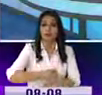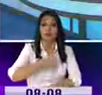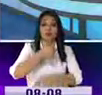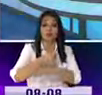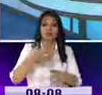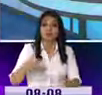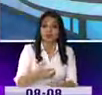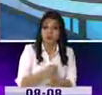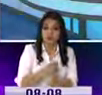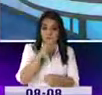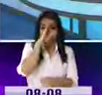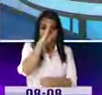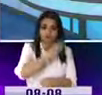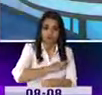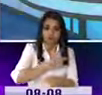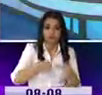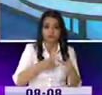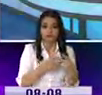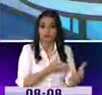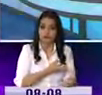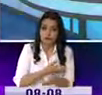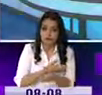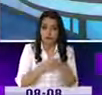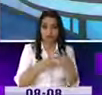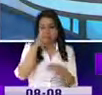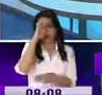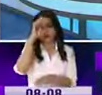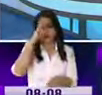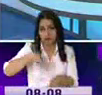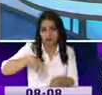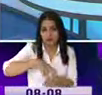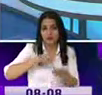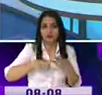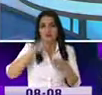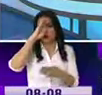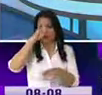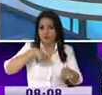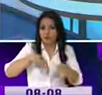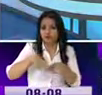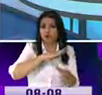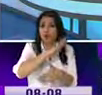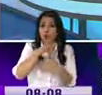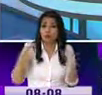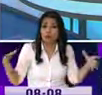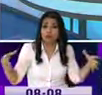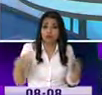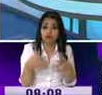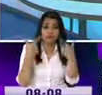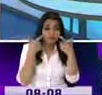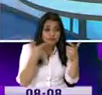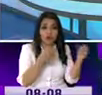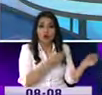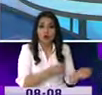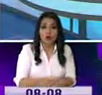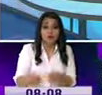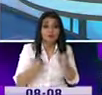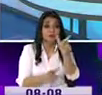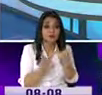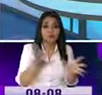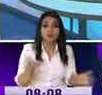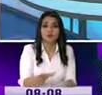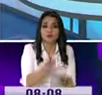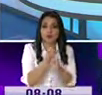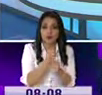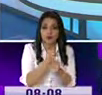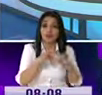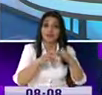Policía Metropolitana, están bomberos, Policía Nacional, también de Tránsito, precisamente para garantizar el orden y la seguridad aquí en los exteriores.